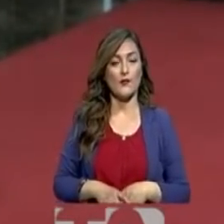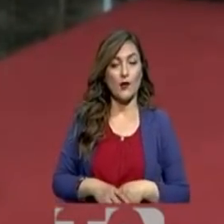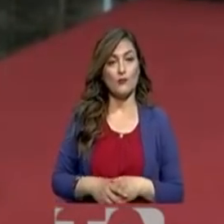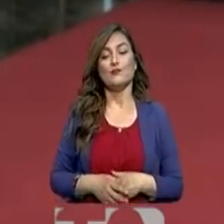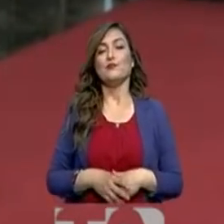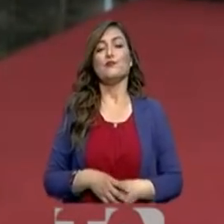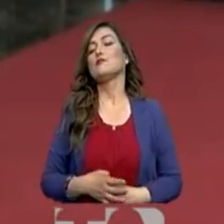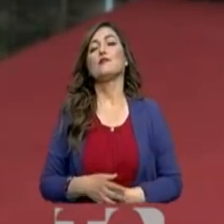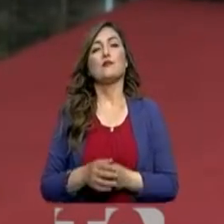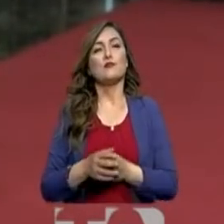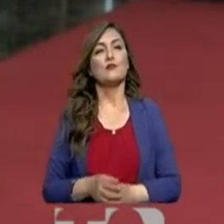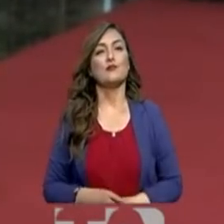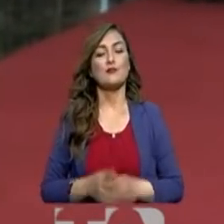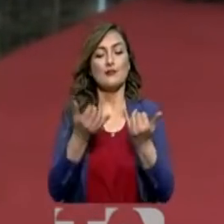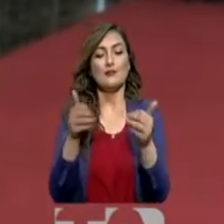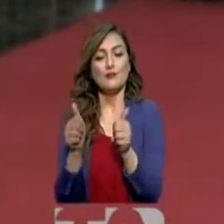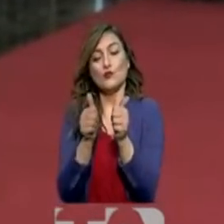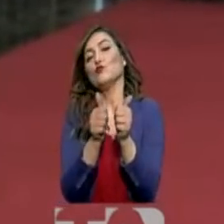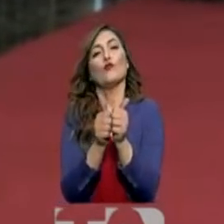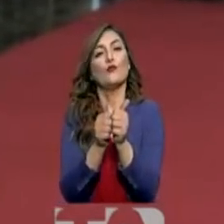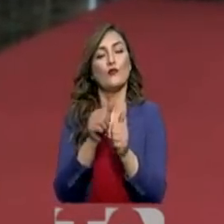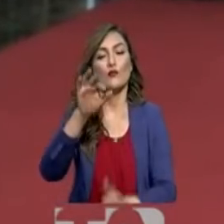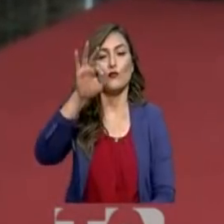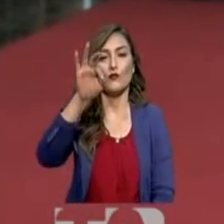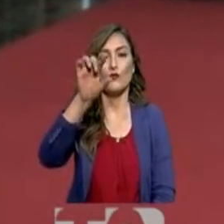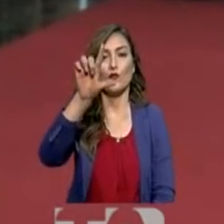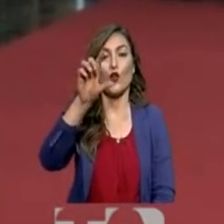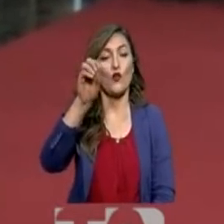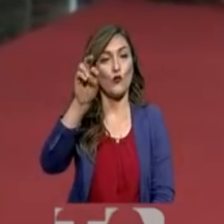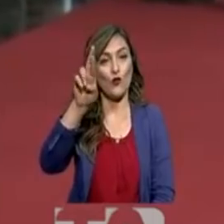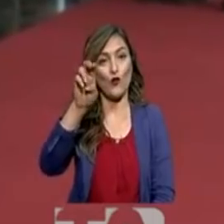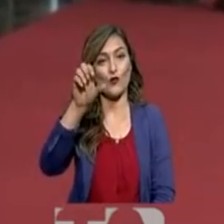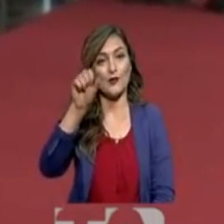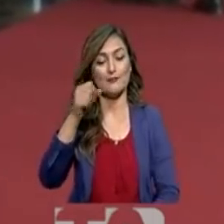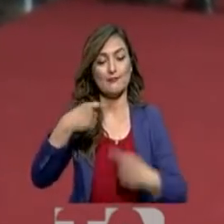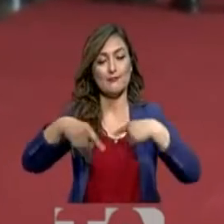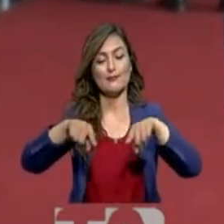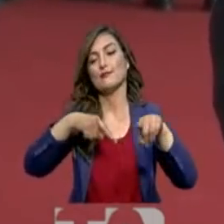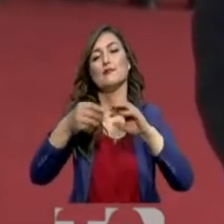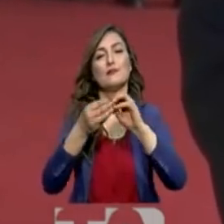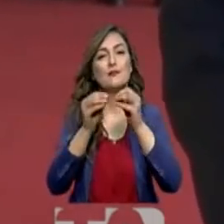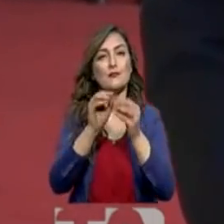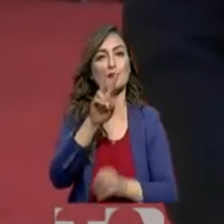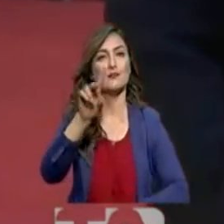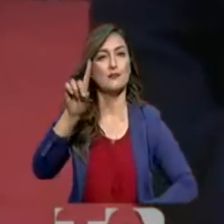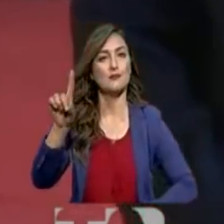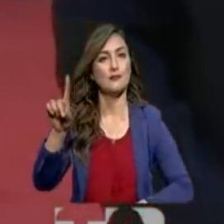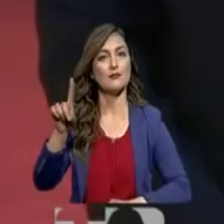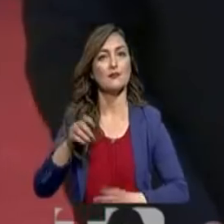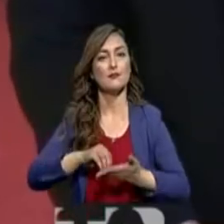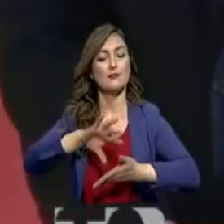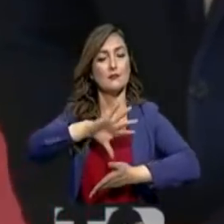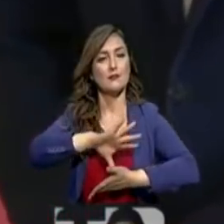Y bien, a esta hora me acompaña Juan Fernando Flores, él es jefe de la bancada oficialista aquí en la Asamblea